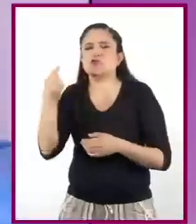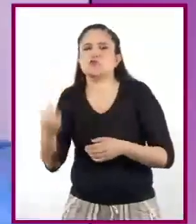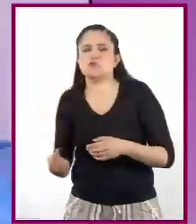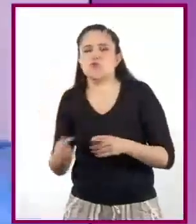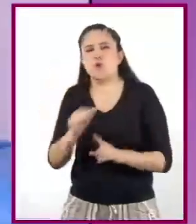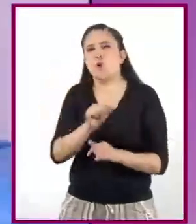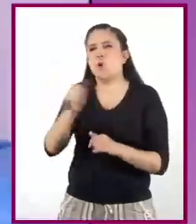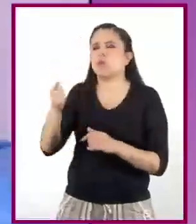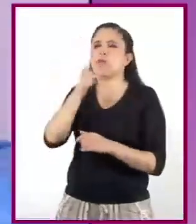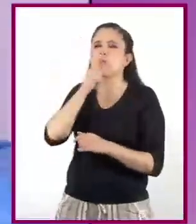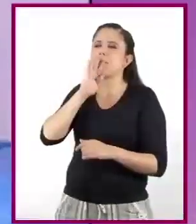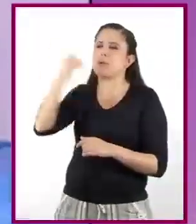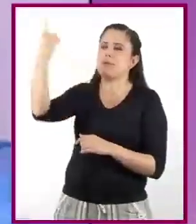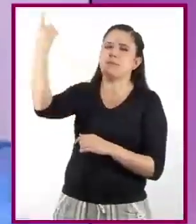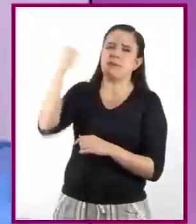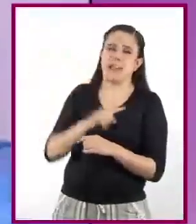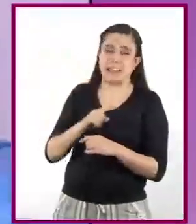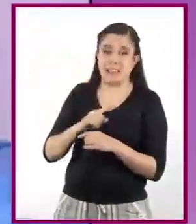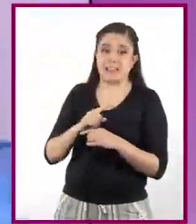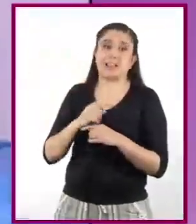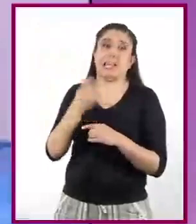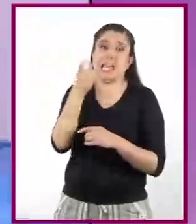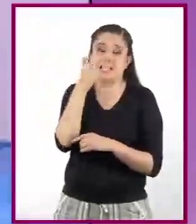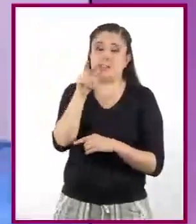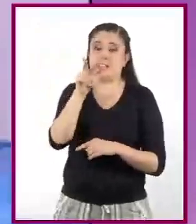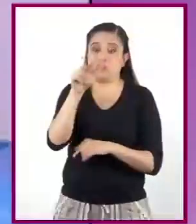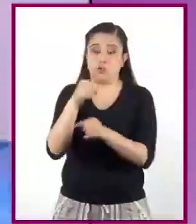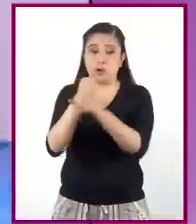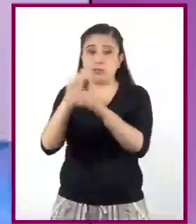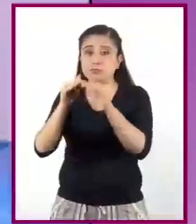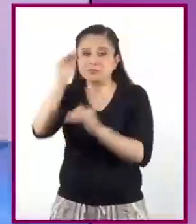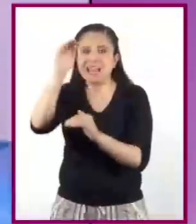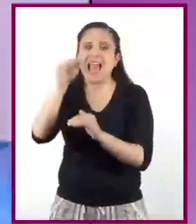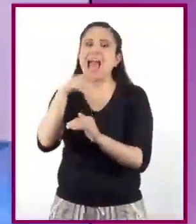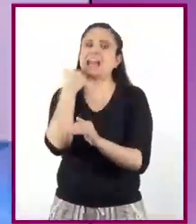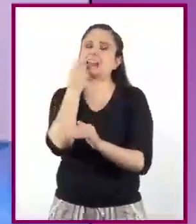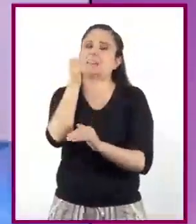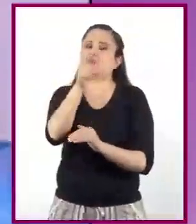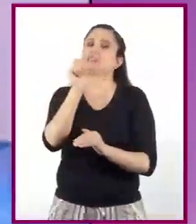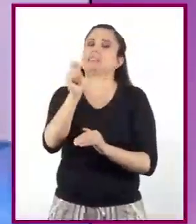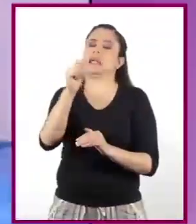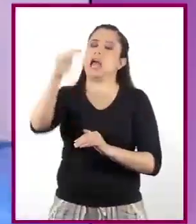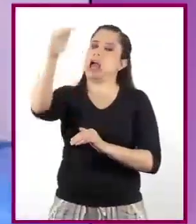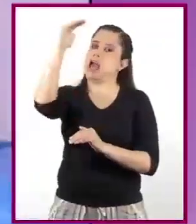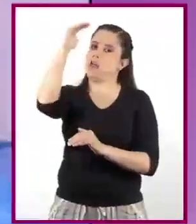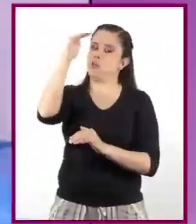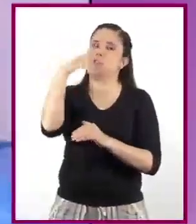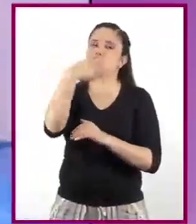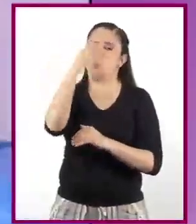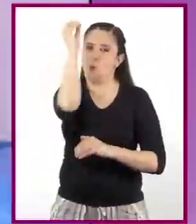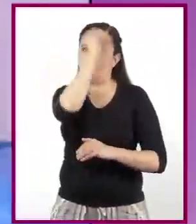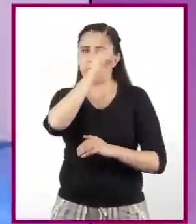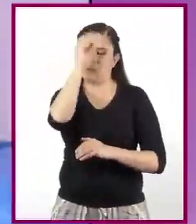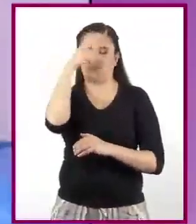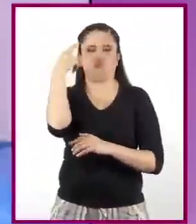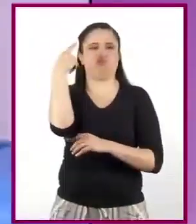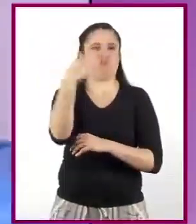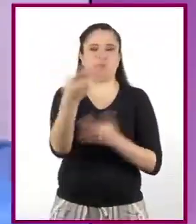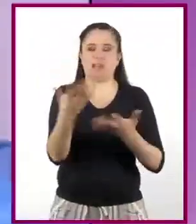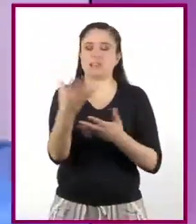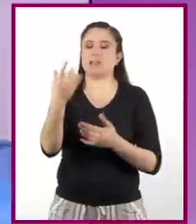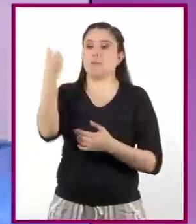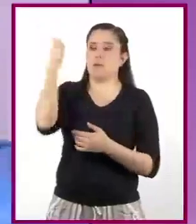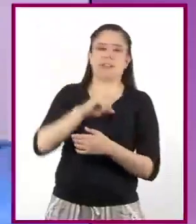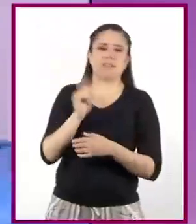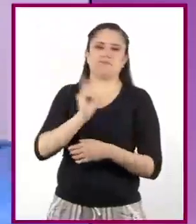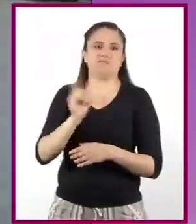a otra autoridad y es por eso que a partir de los 18 años se te considera un adulto con una opinión propia y con la capacidad de elegir.